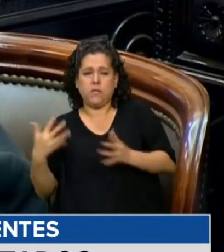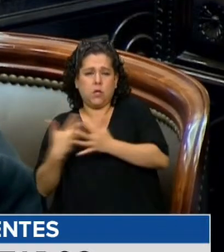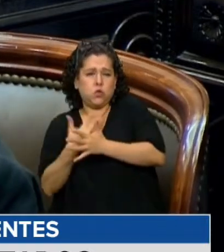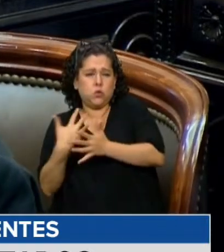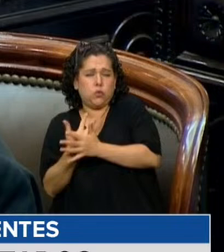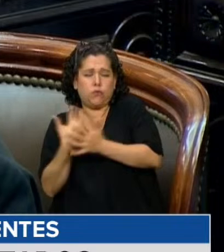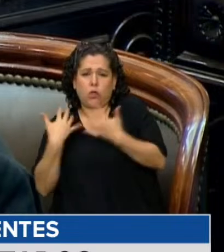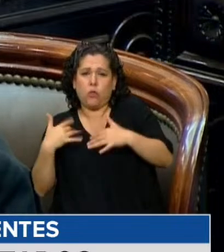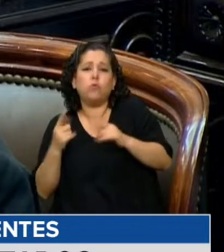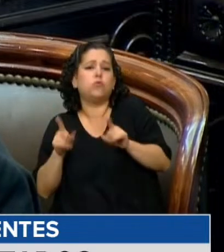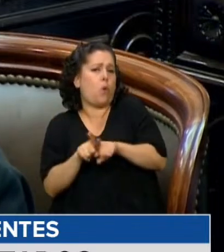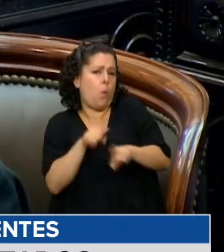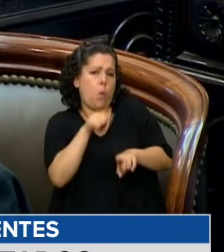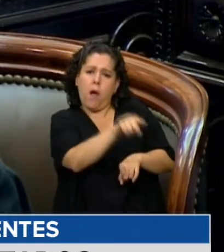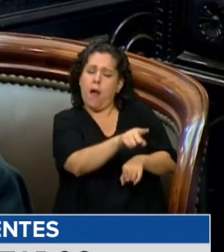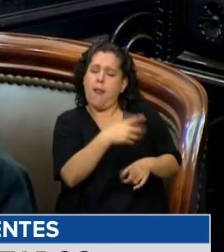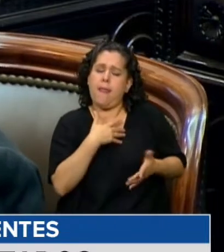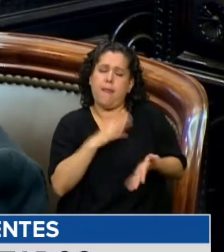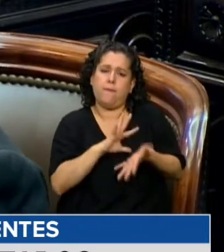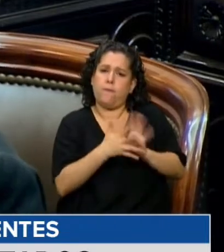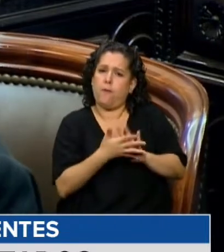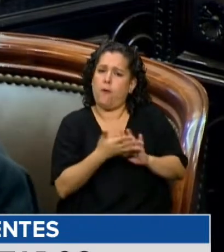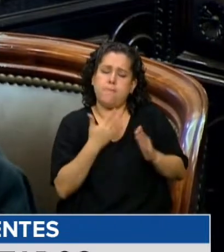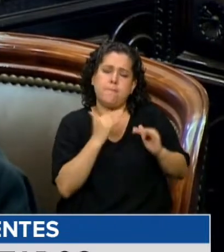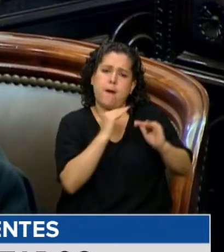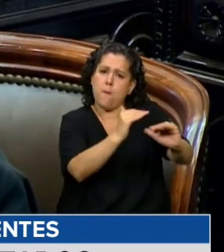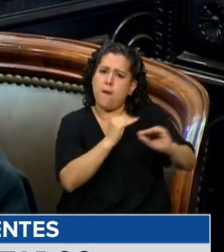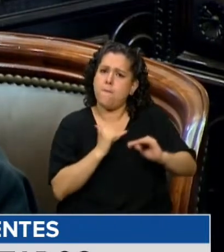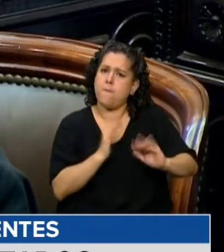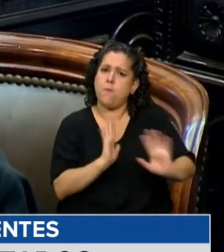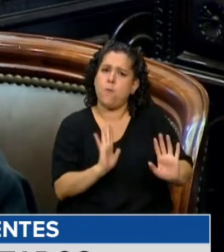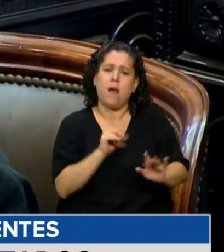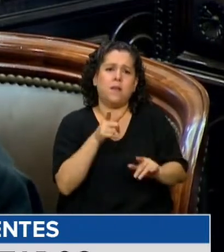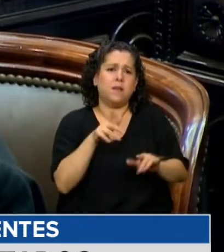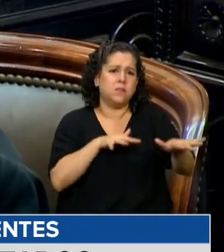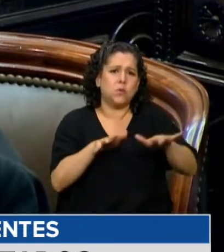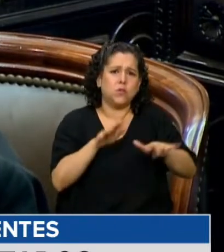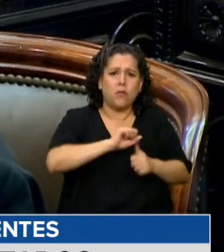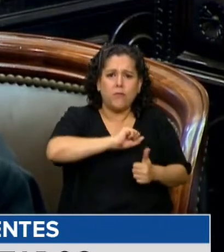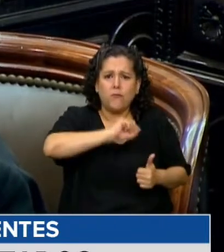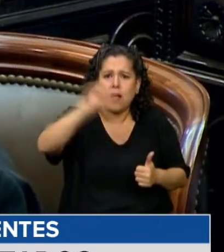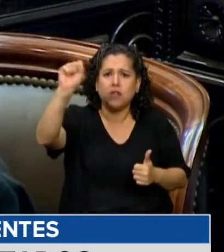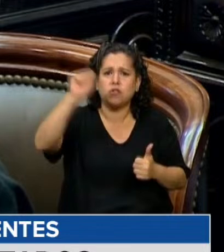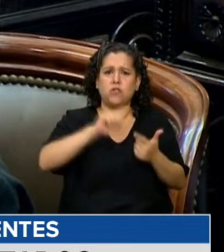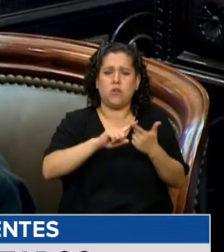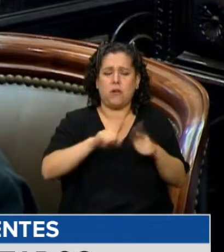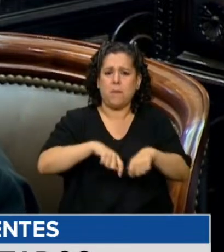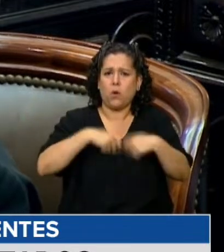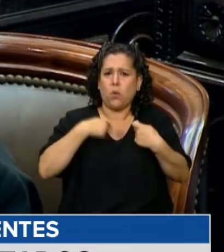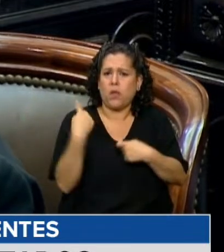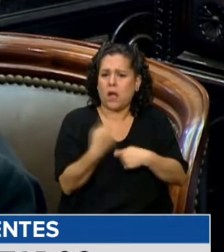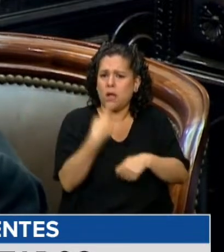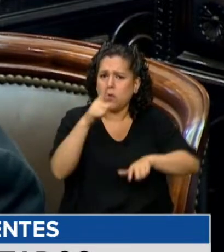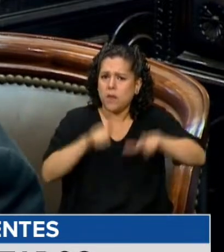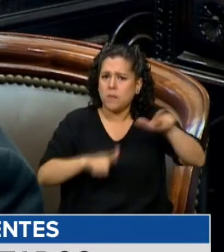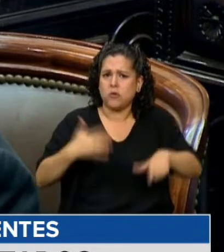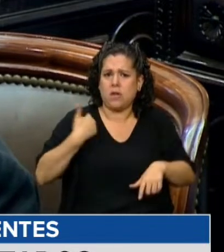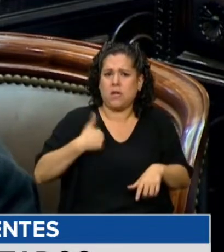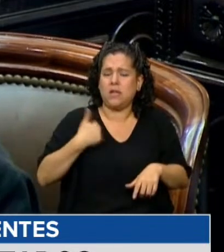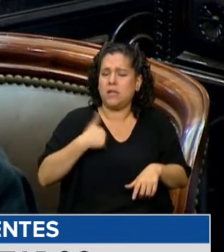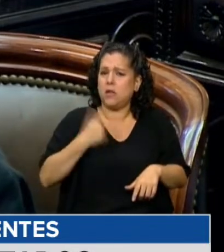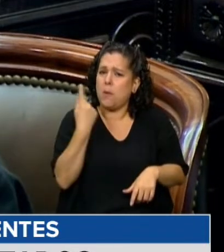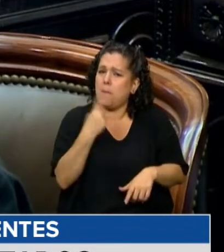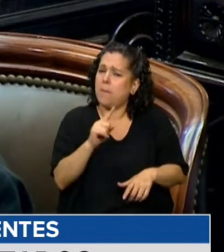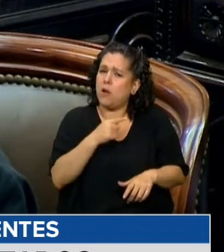muchísimo este proceso inflacionario, esta situación que nos aqueja a todos los argentinos. Pero fundamentalmente quiero